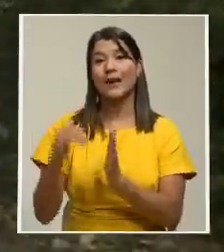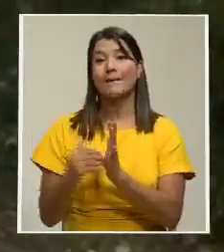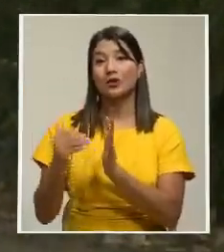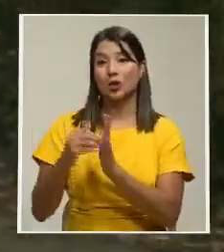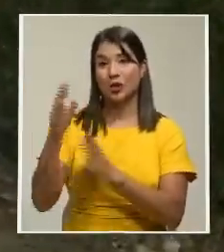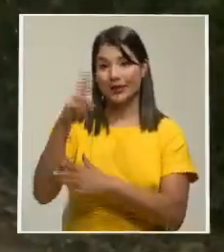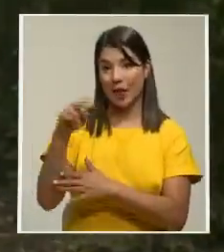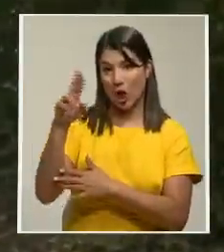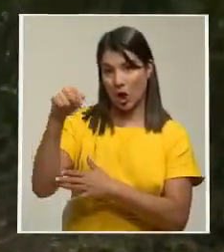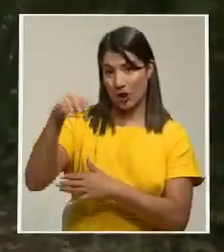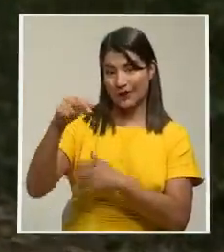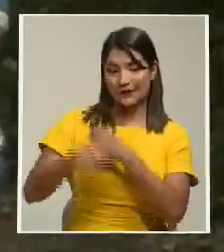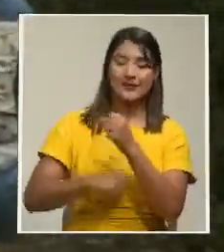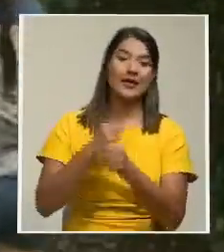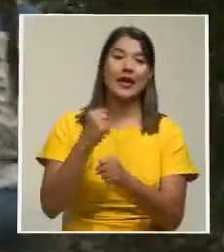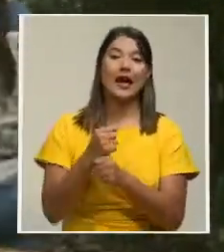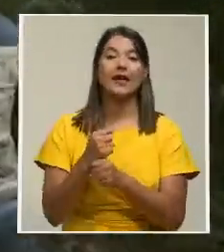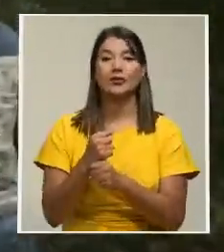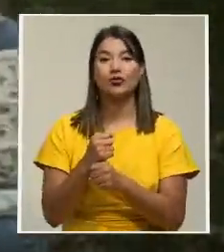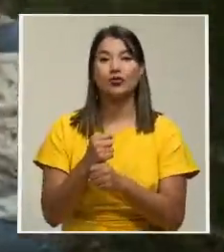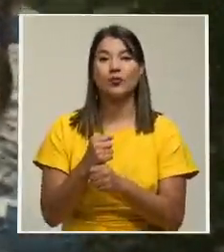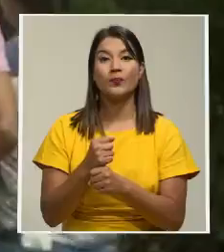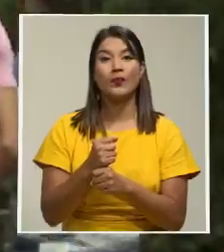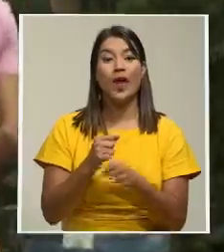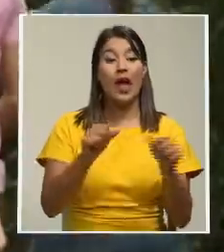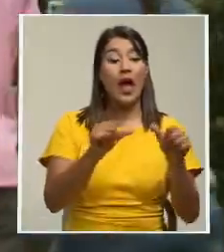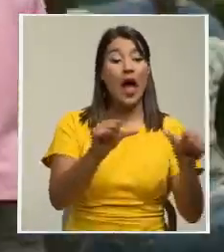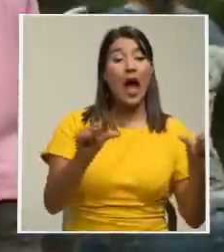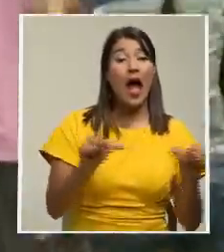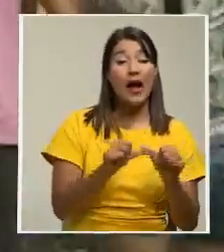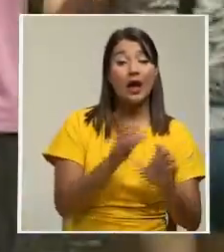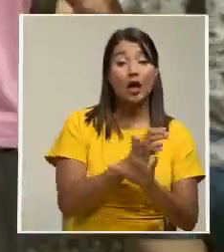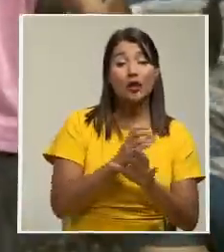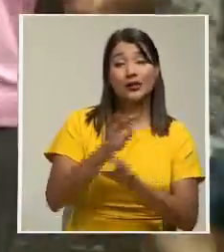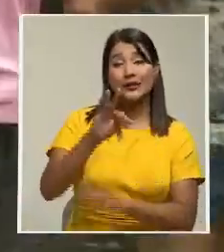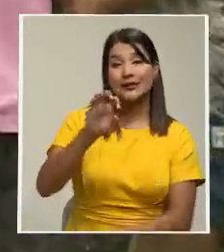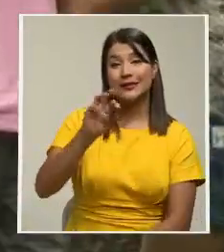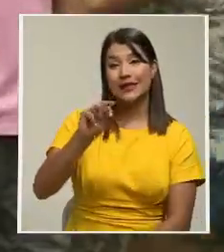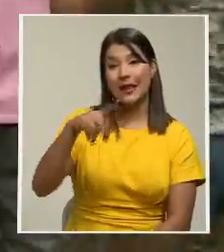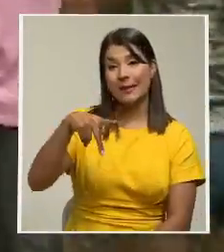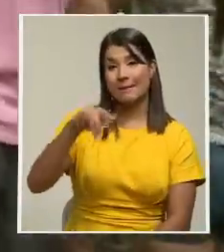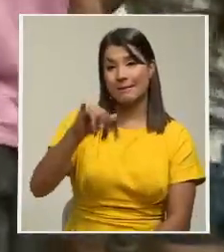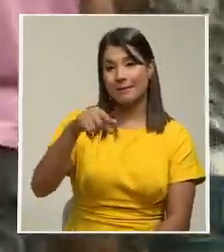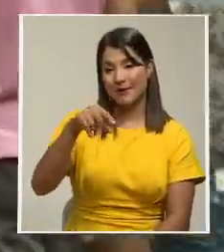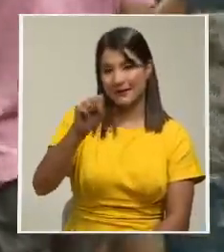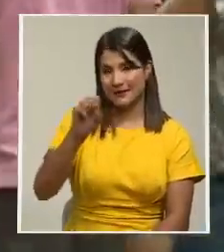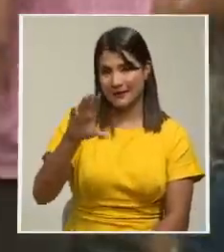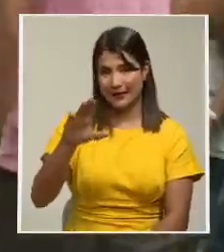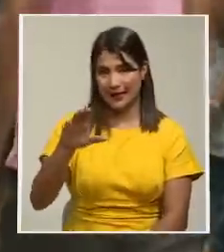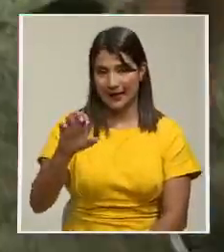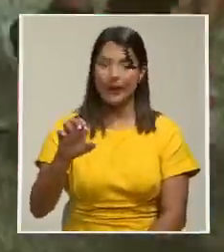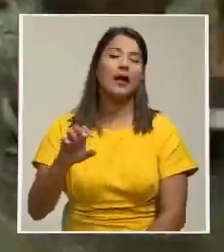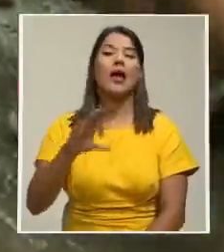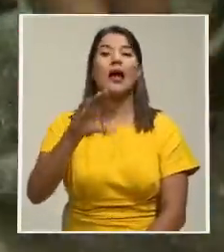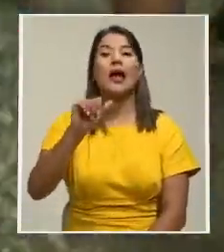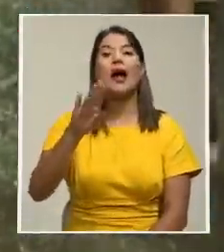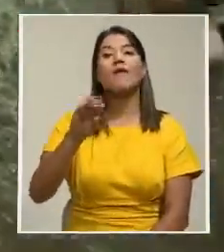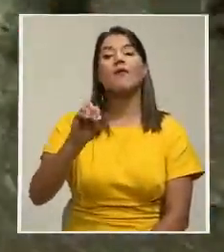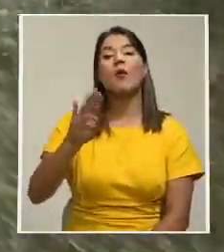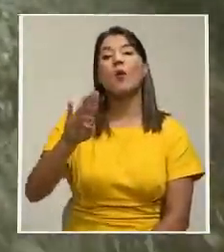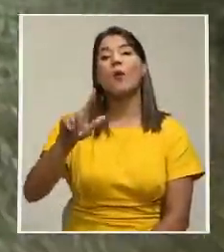año. Las áreas de conservación Tempisque, como por ejemplo en el Parque Nacional Cabo Blanco, Parque Nacional Barra